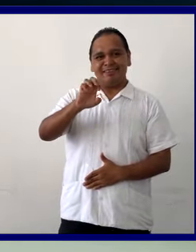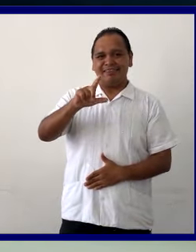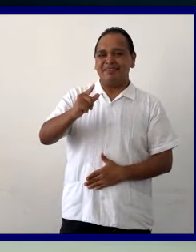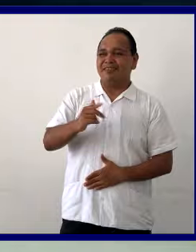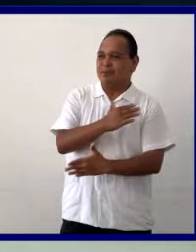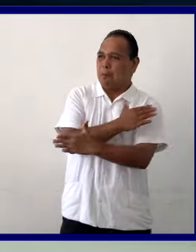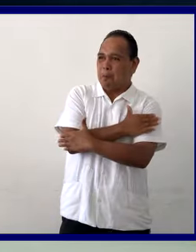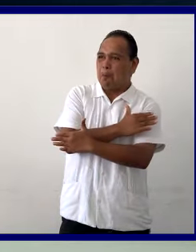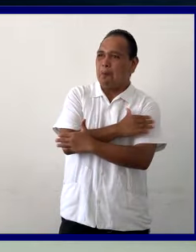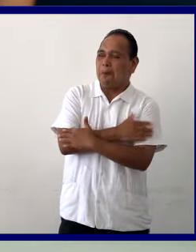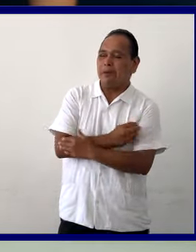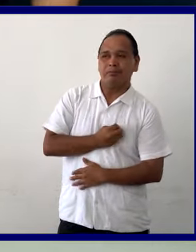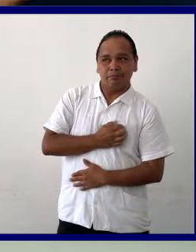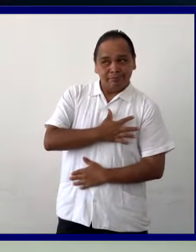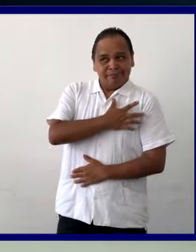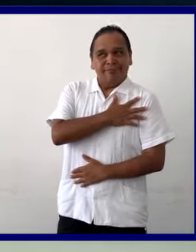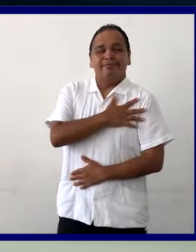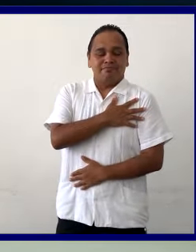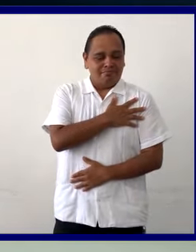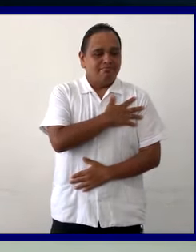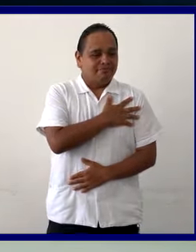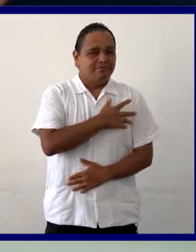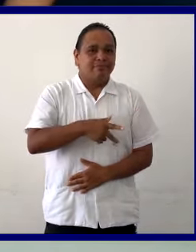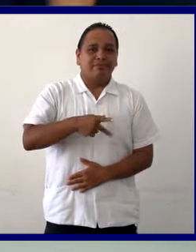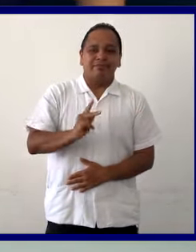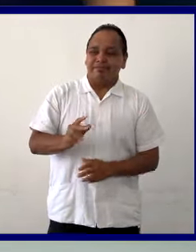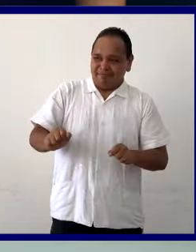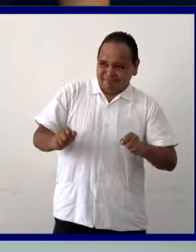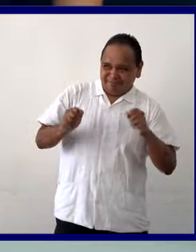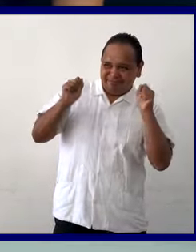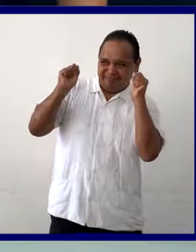premio? Muchísimo. Espero que lo disfrutes. Aquí lo tienes.